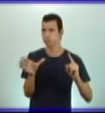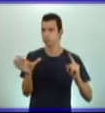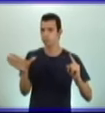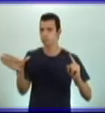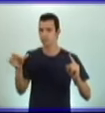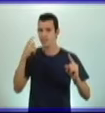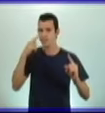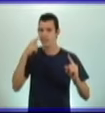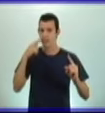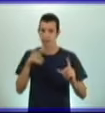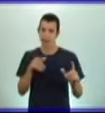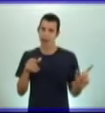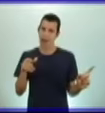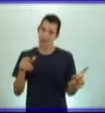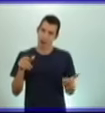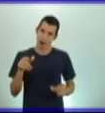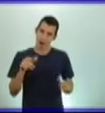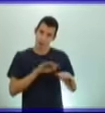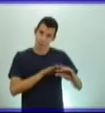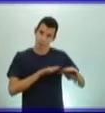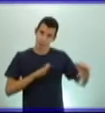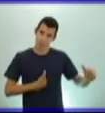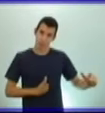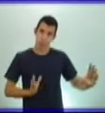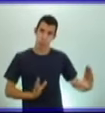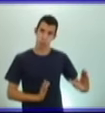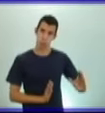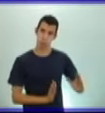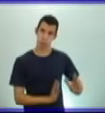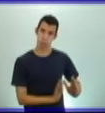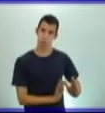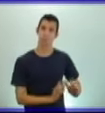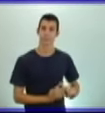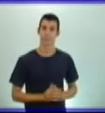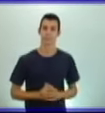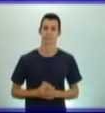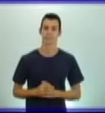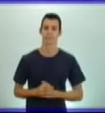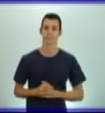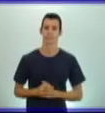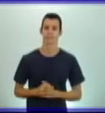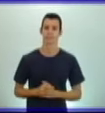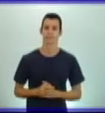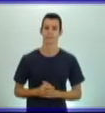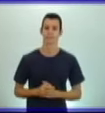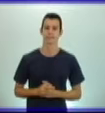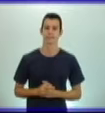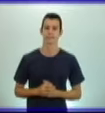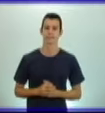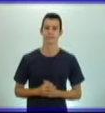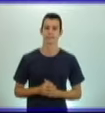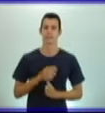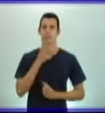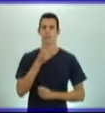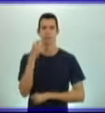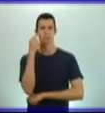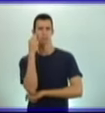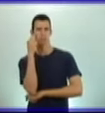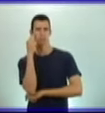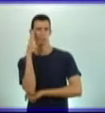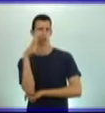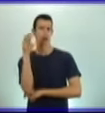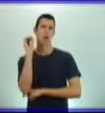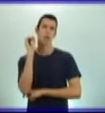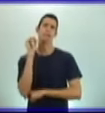tanto a la izquierda de 2 y a la derecha de 2. Por tanto, podemos decir que es decreciente para las x menores que